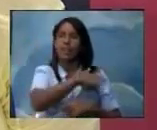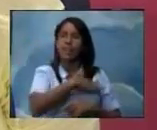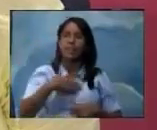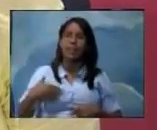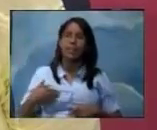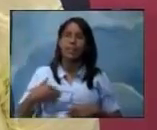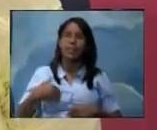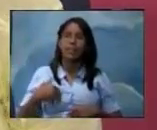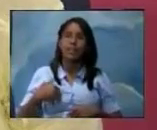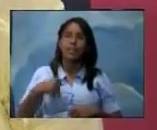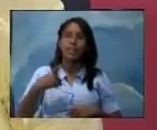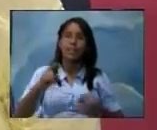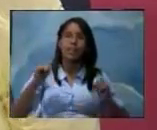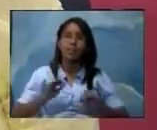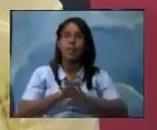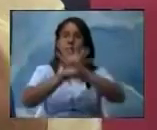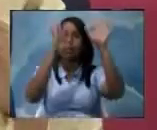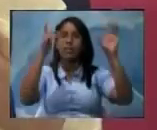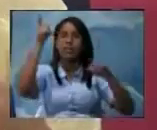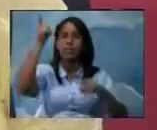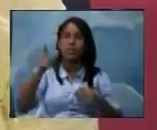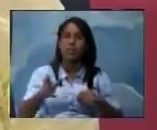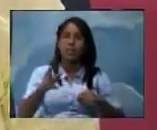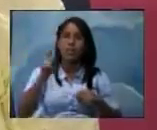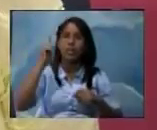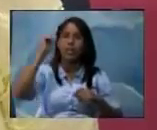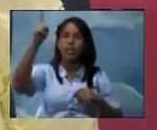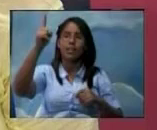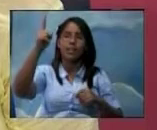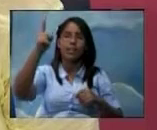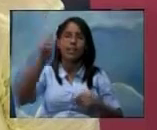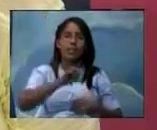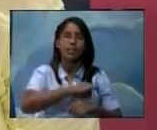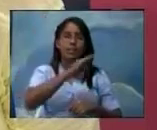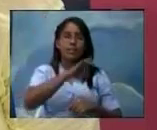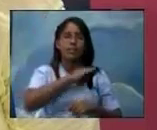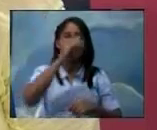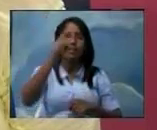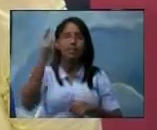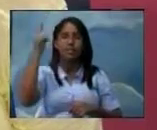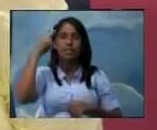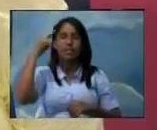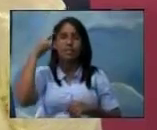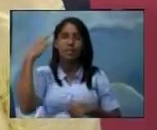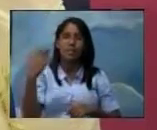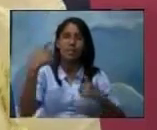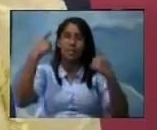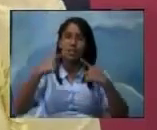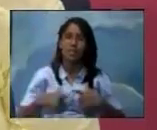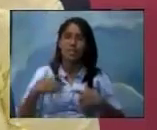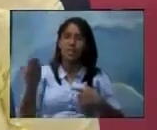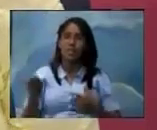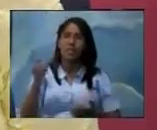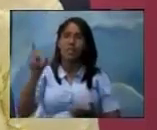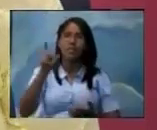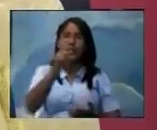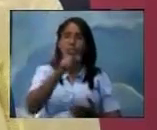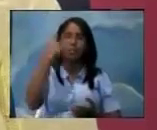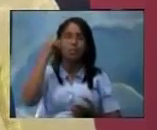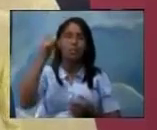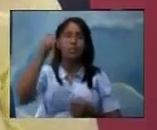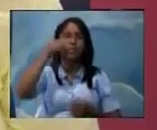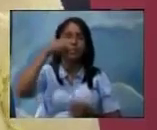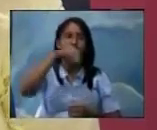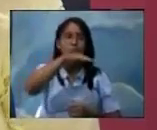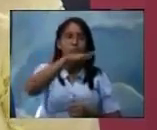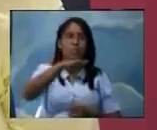Él quiere. Las maravillas son las que Él en su espíritu sabe que son las que se necesitan para